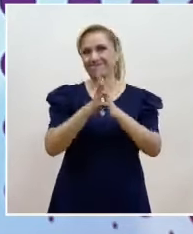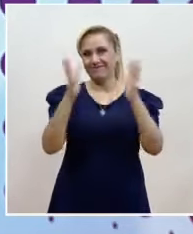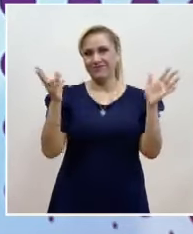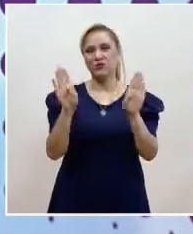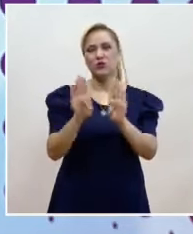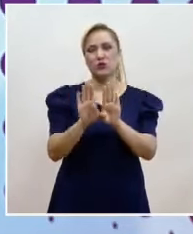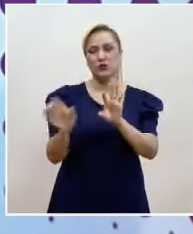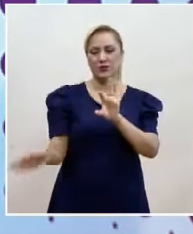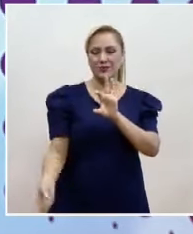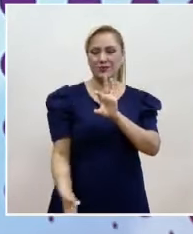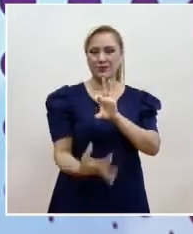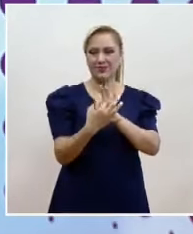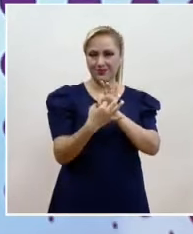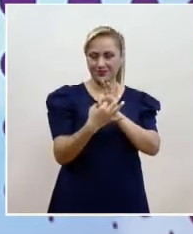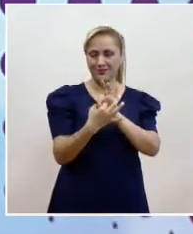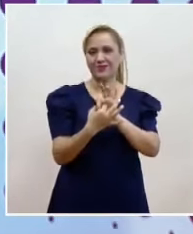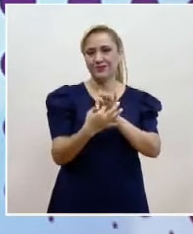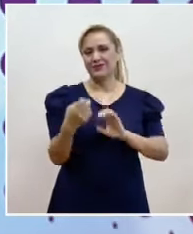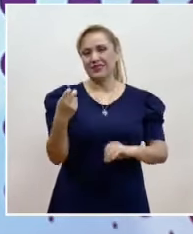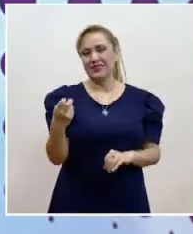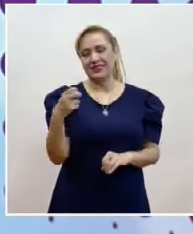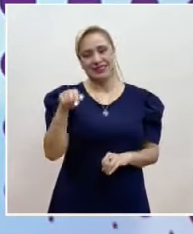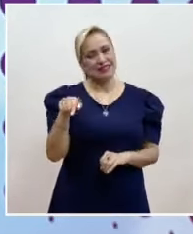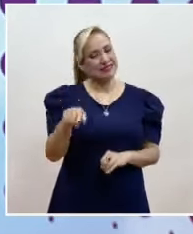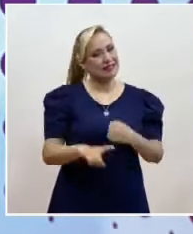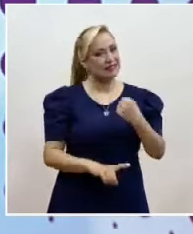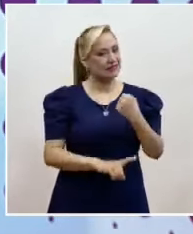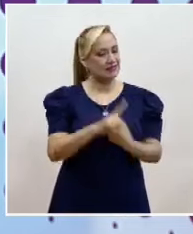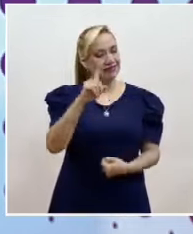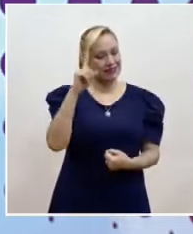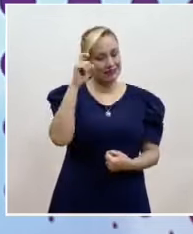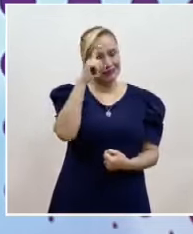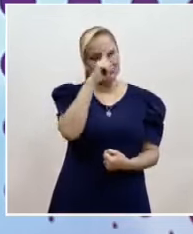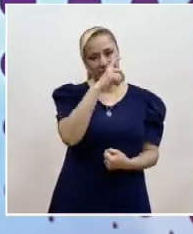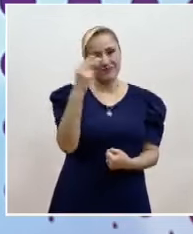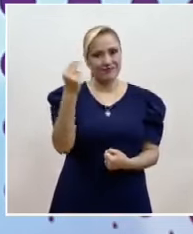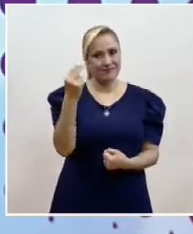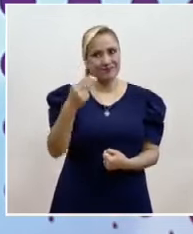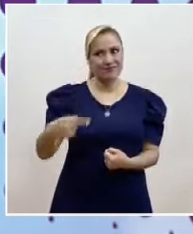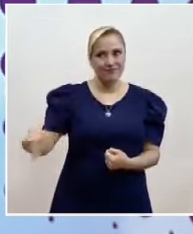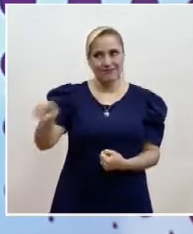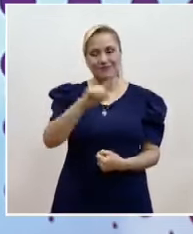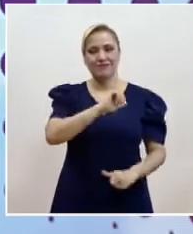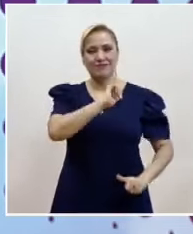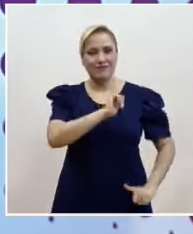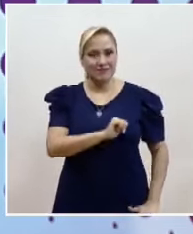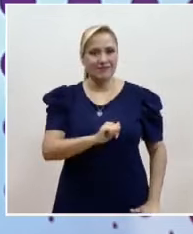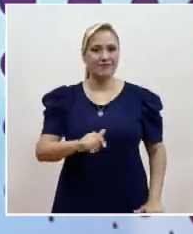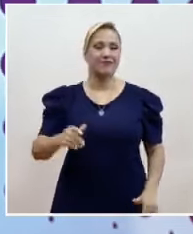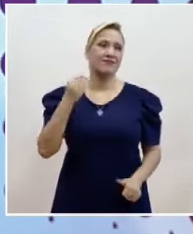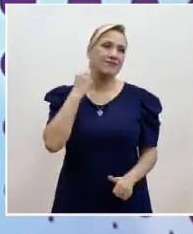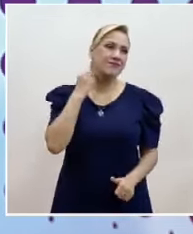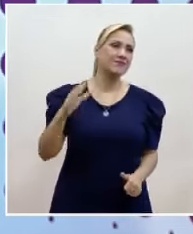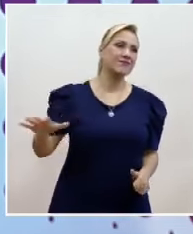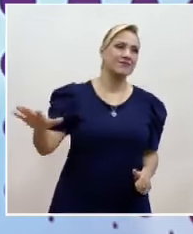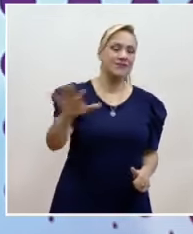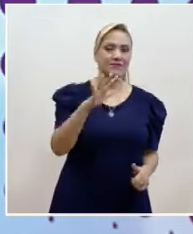si pudiéramos hablar de claroscuros, por supuesto hay una énfasis y una voluntad clara de las autoridades, de un sector de la abogacía por